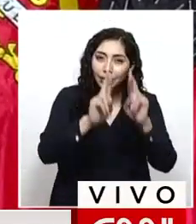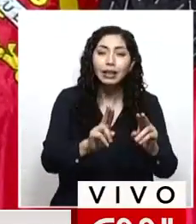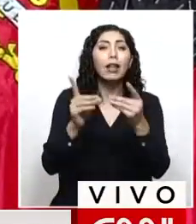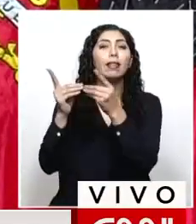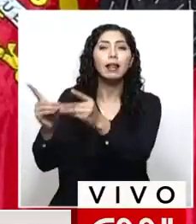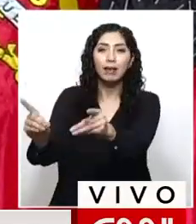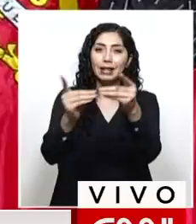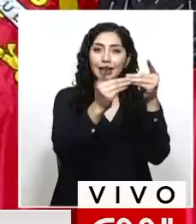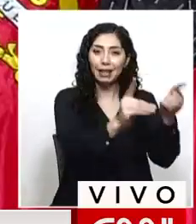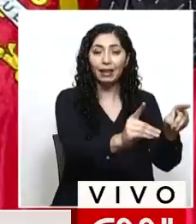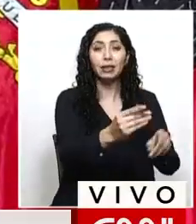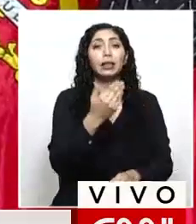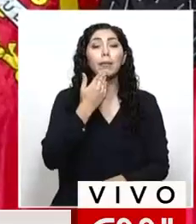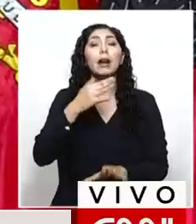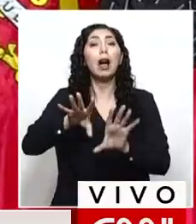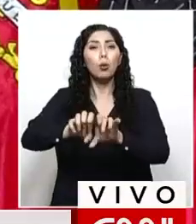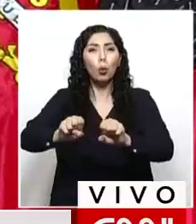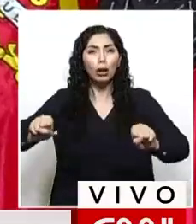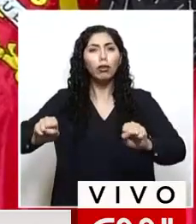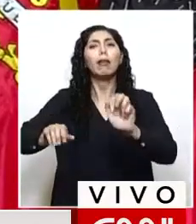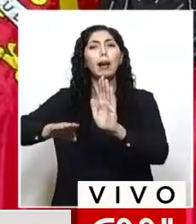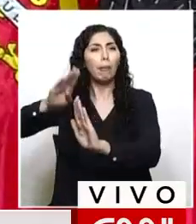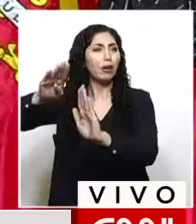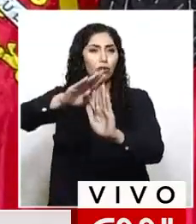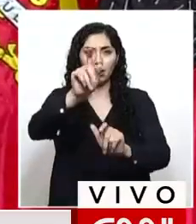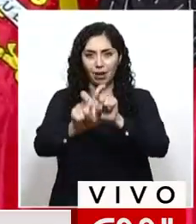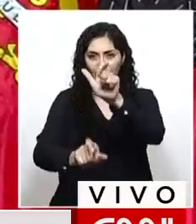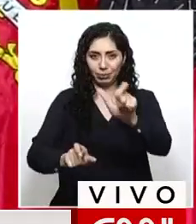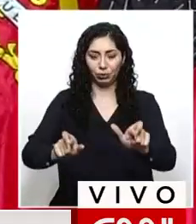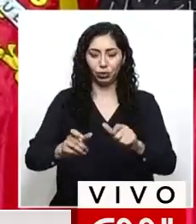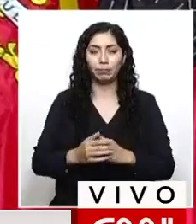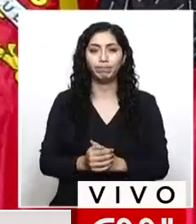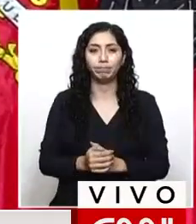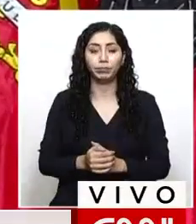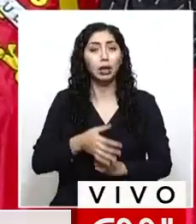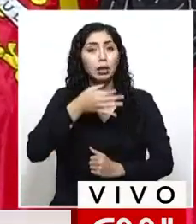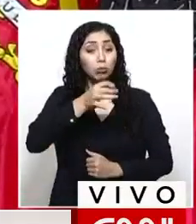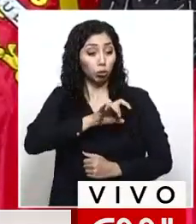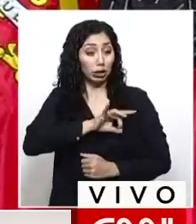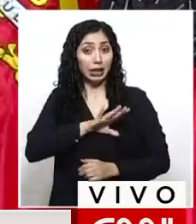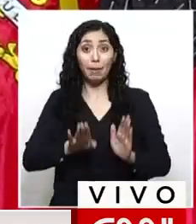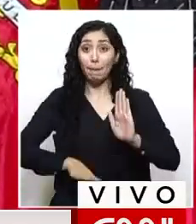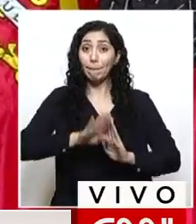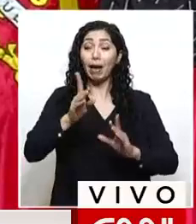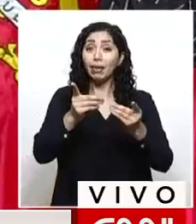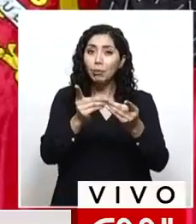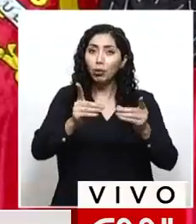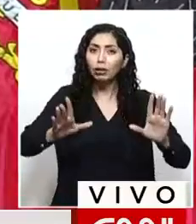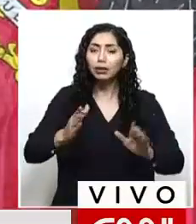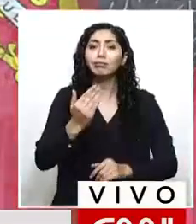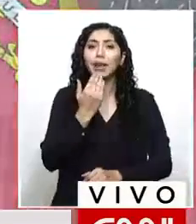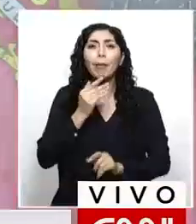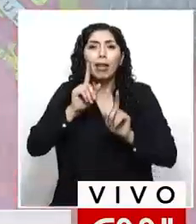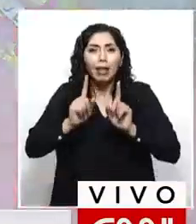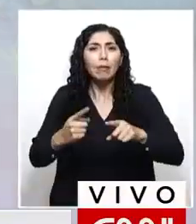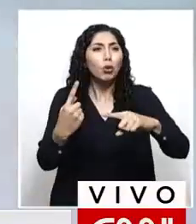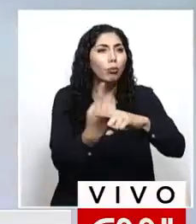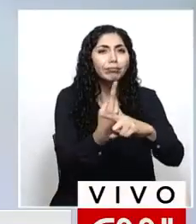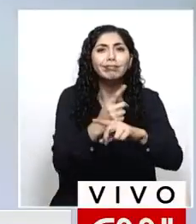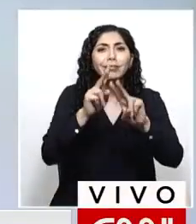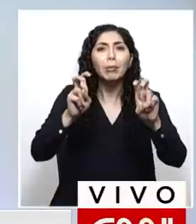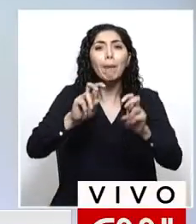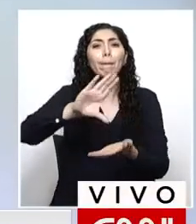los acuerdos de las grandes mayorías. Y si hablamos de un Chile con más democracia, también debemos hablar de un país más